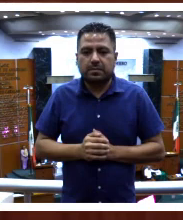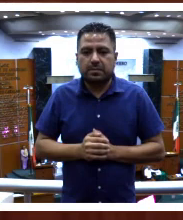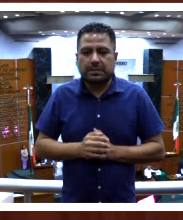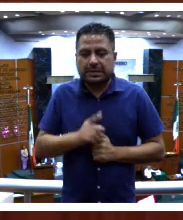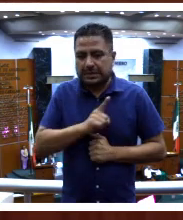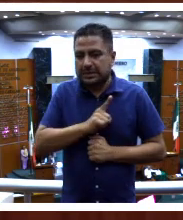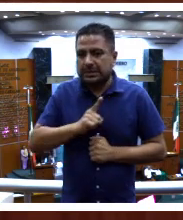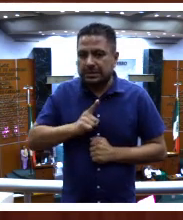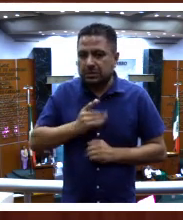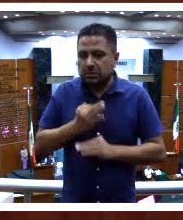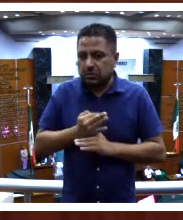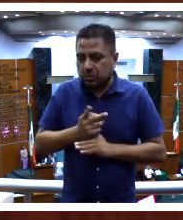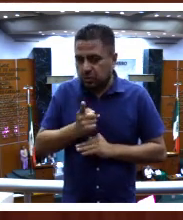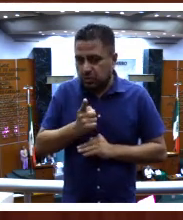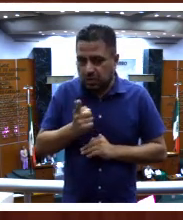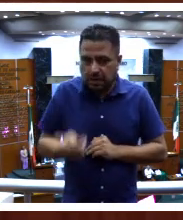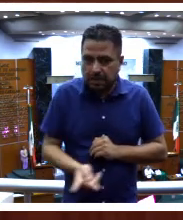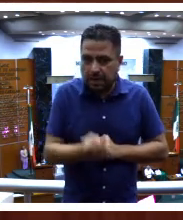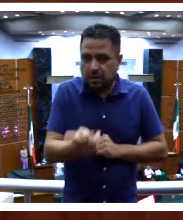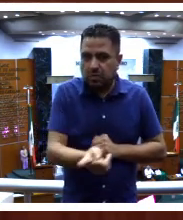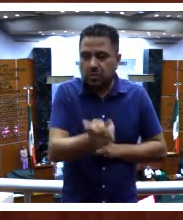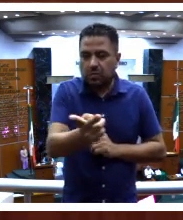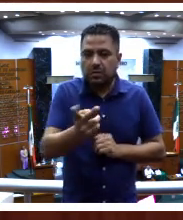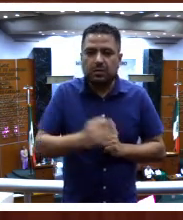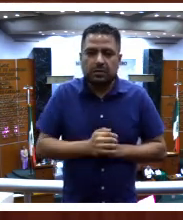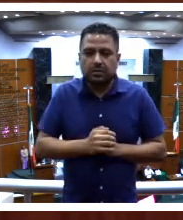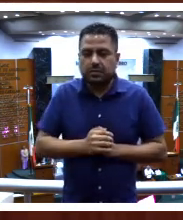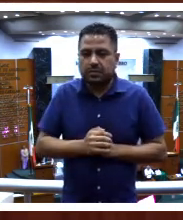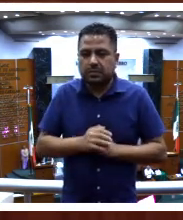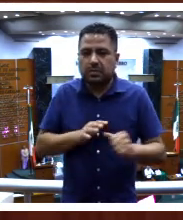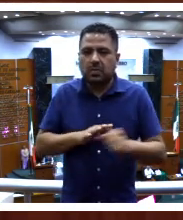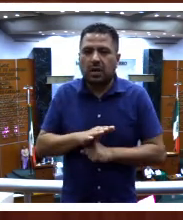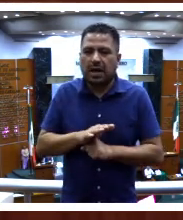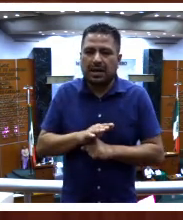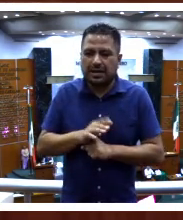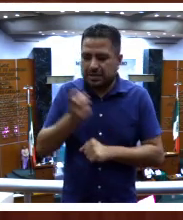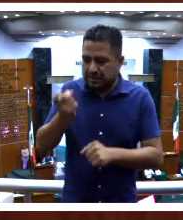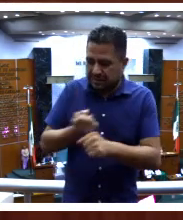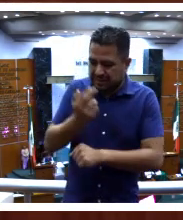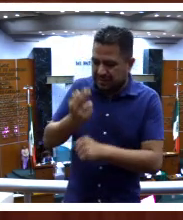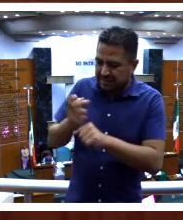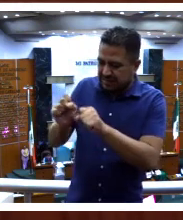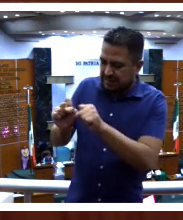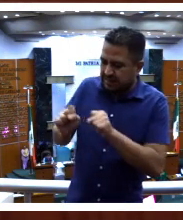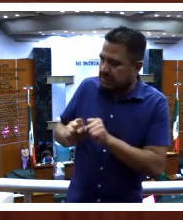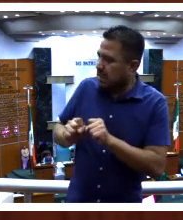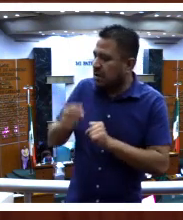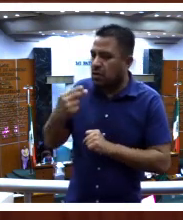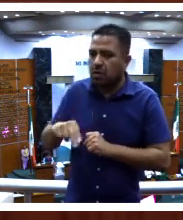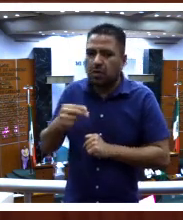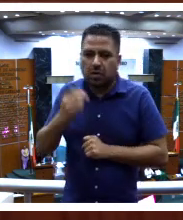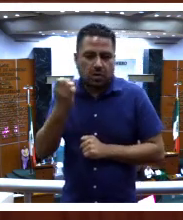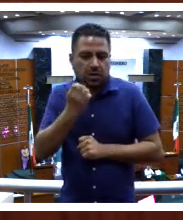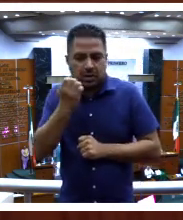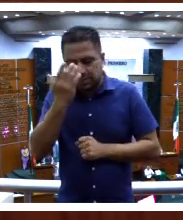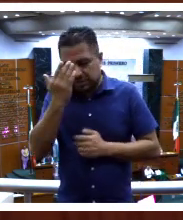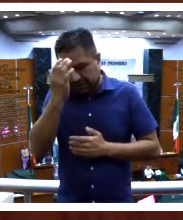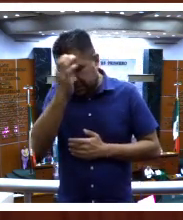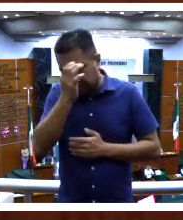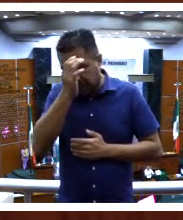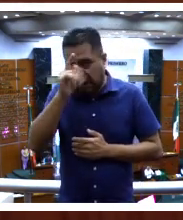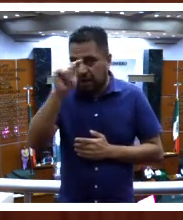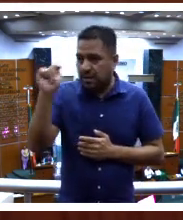Tengo que hacer una pregunta respecto al subsistema que se llama Colegio de Estudios